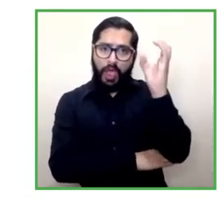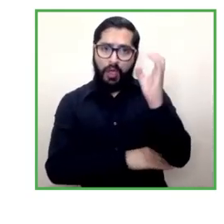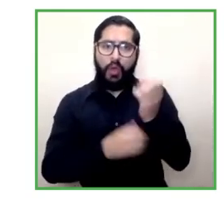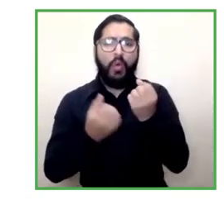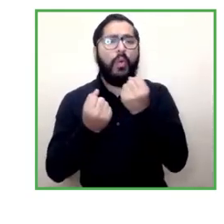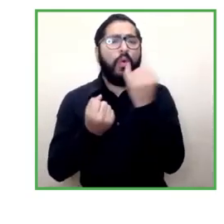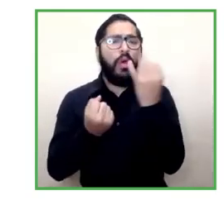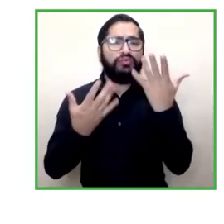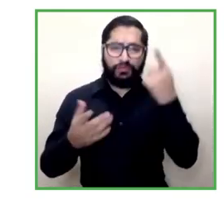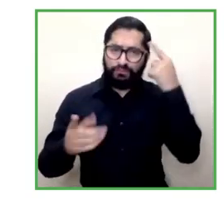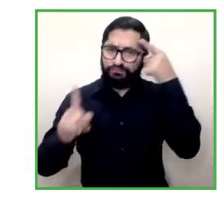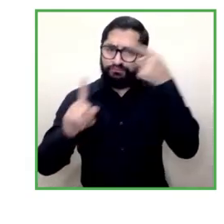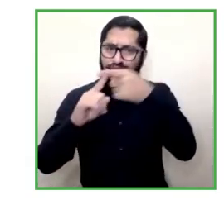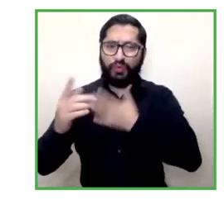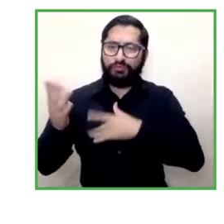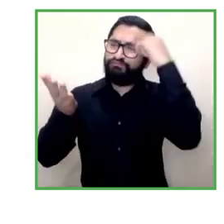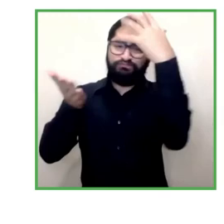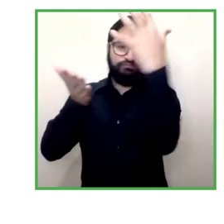amazing.